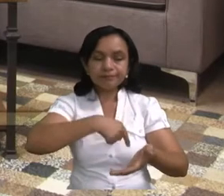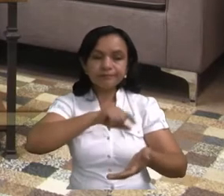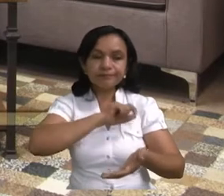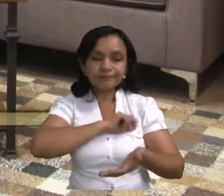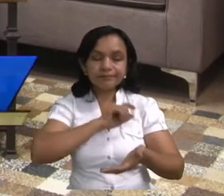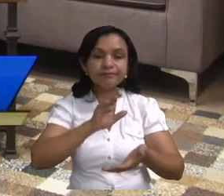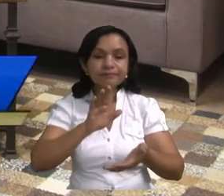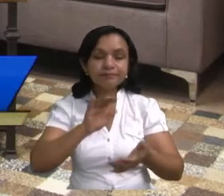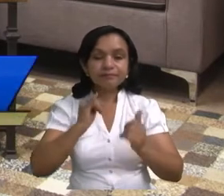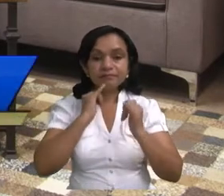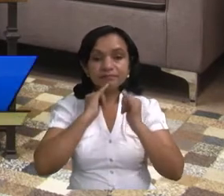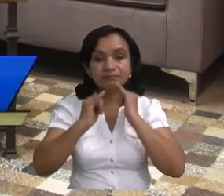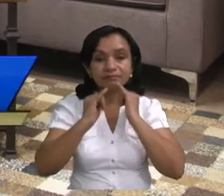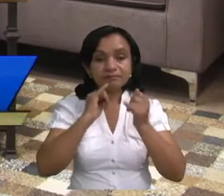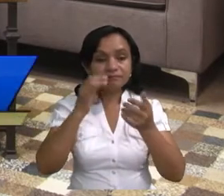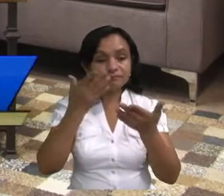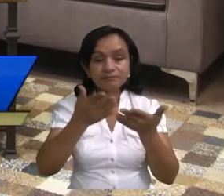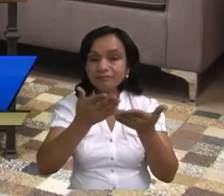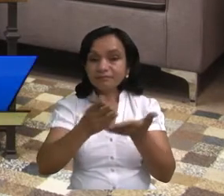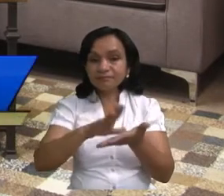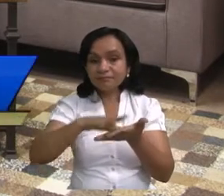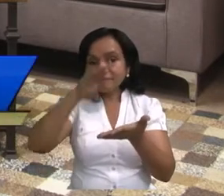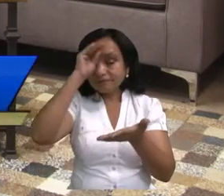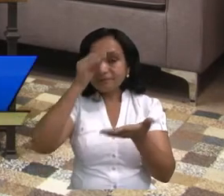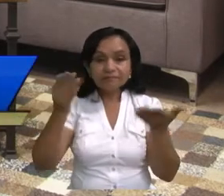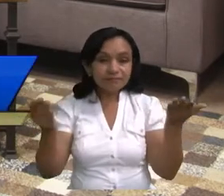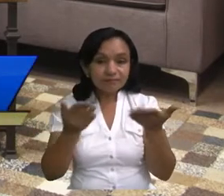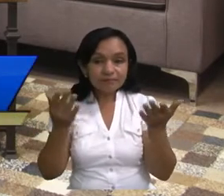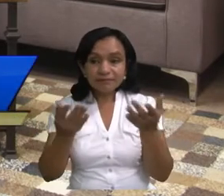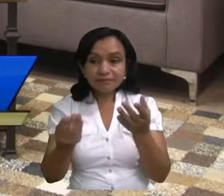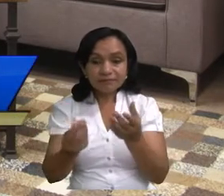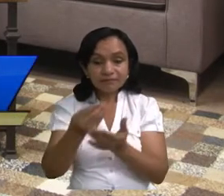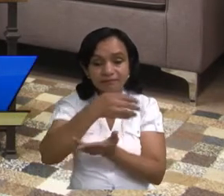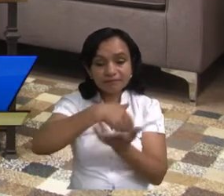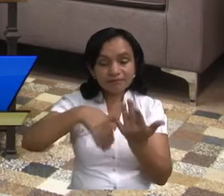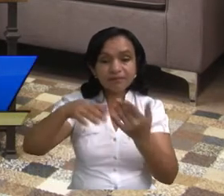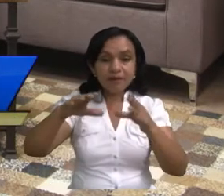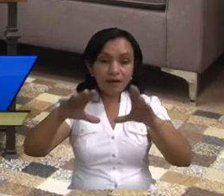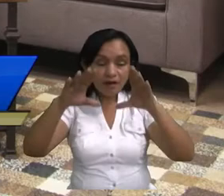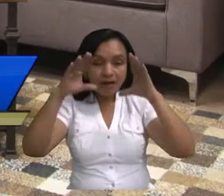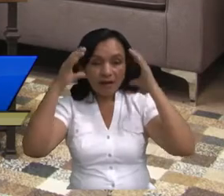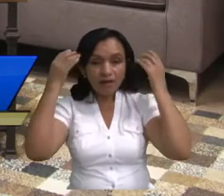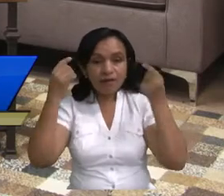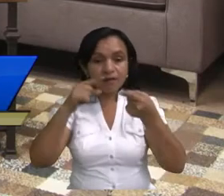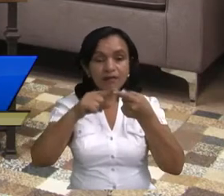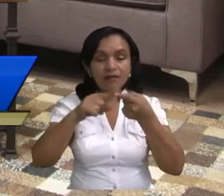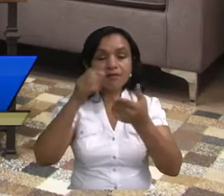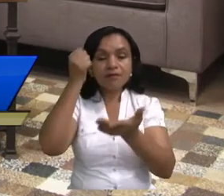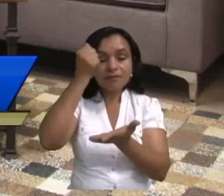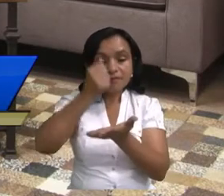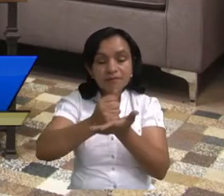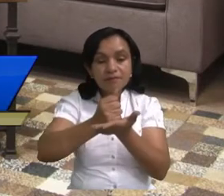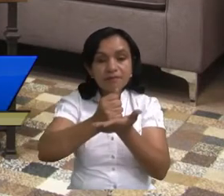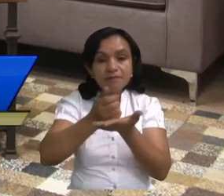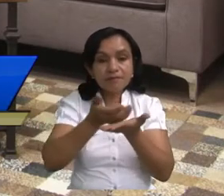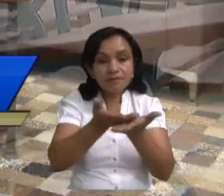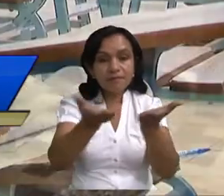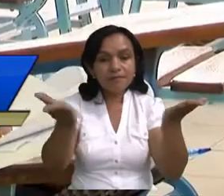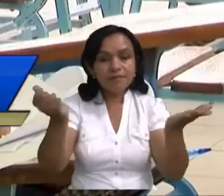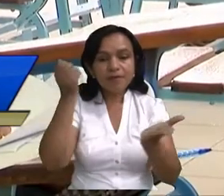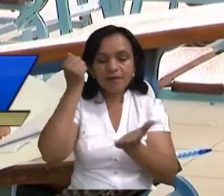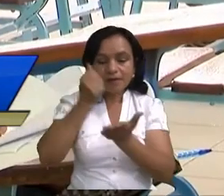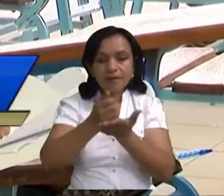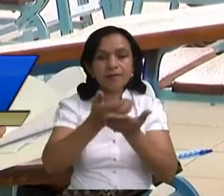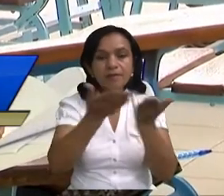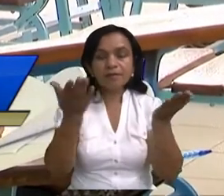lengua, y también cómo lograr la integración en las aulas de clase, los programas de beca, porque por ejemplo tenemos una